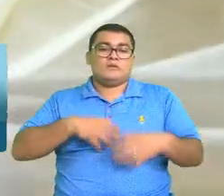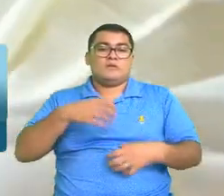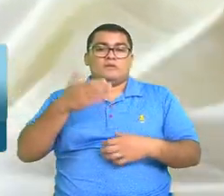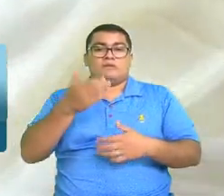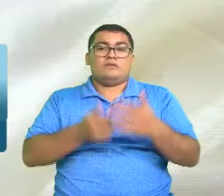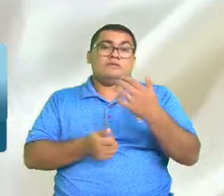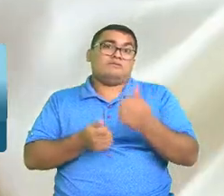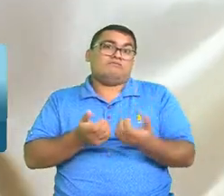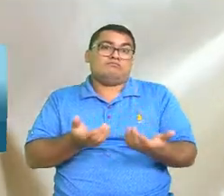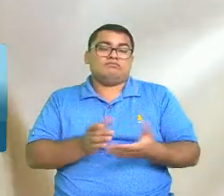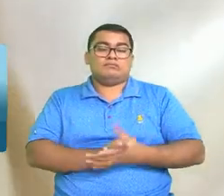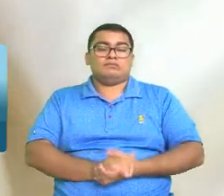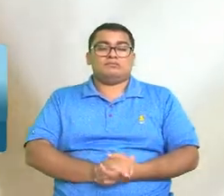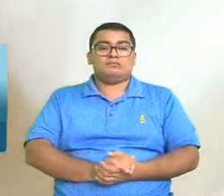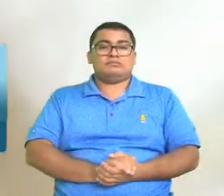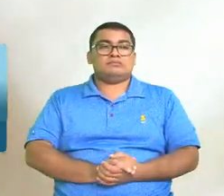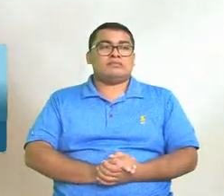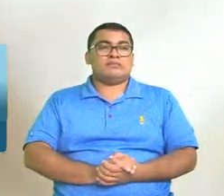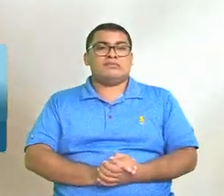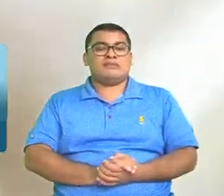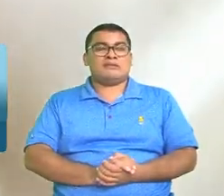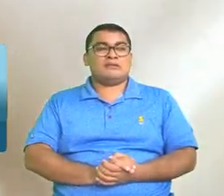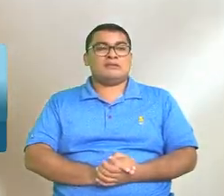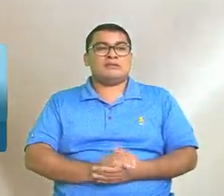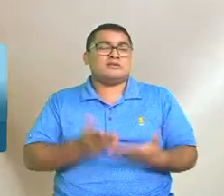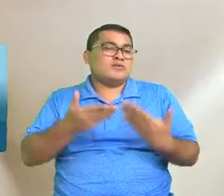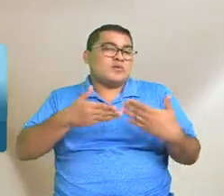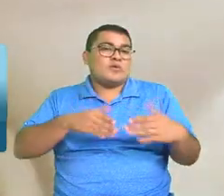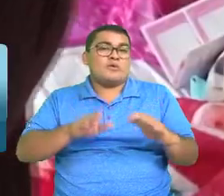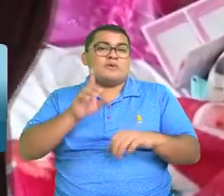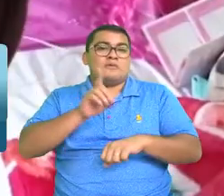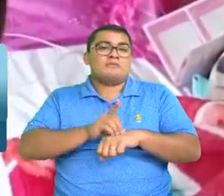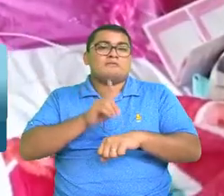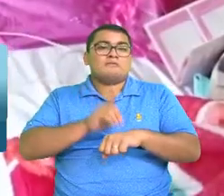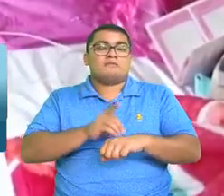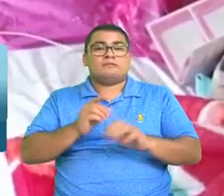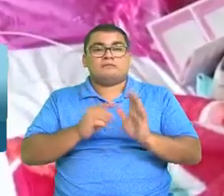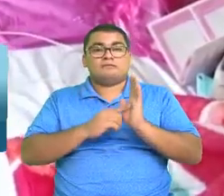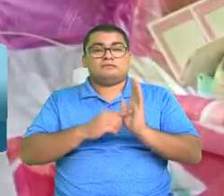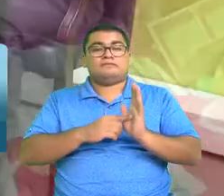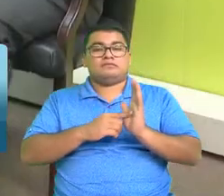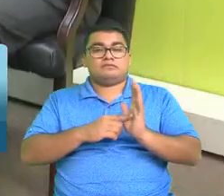actividad enzimática. Sí. Ya. Generalmente, doctor, también,